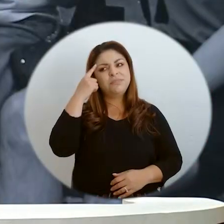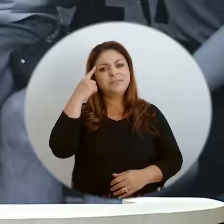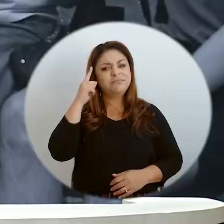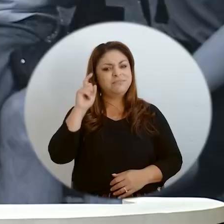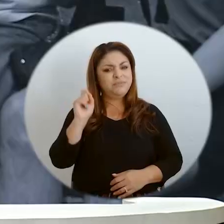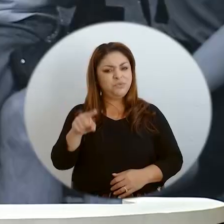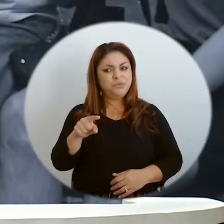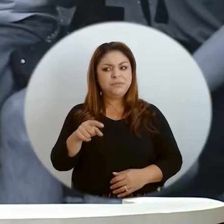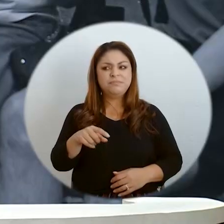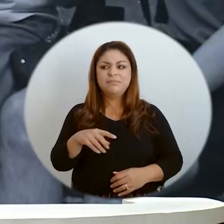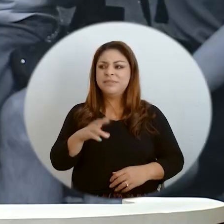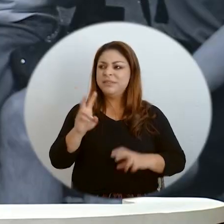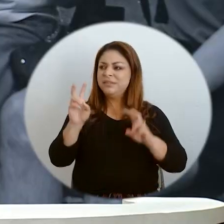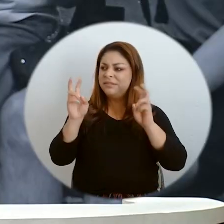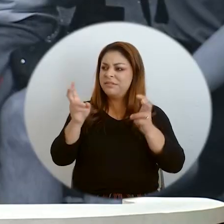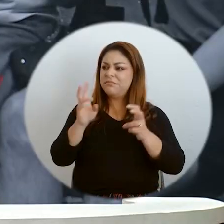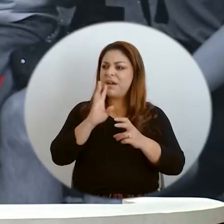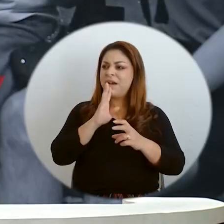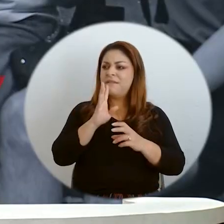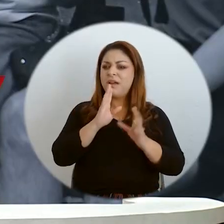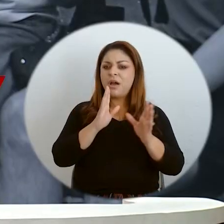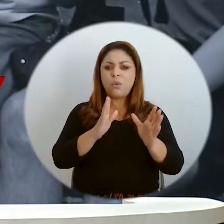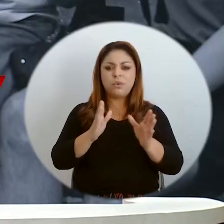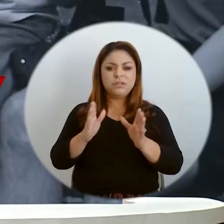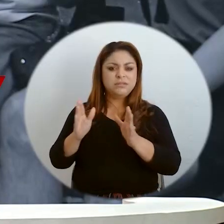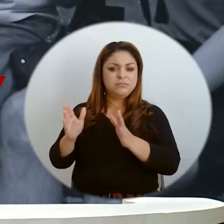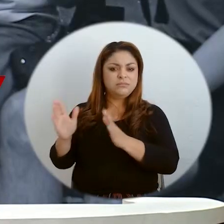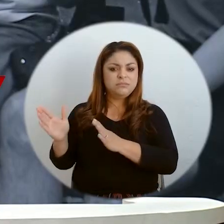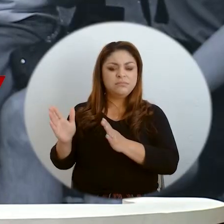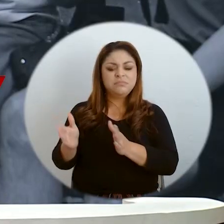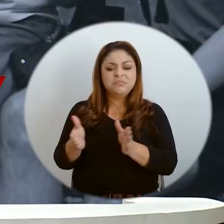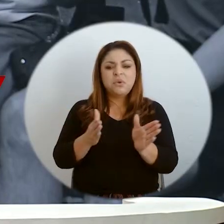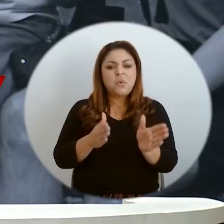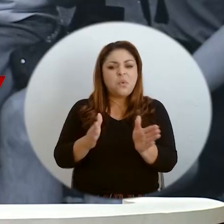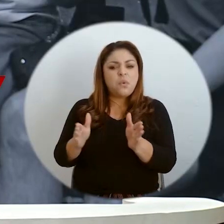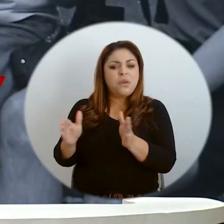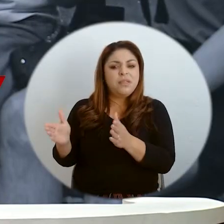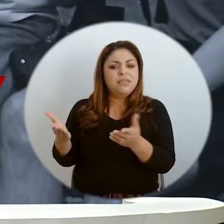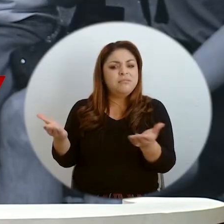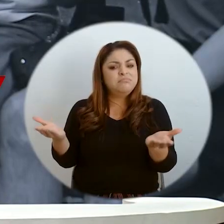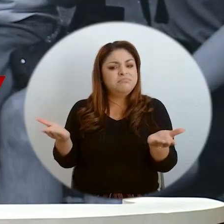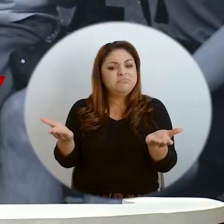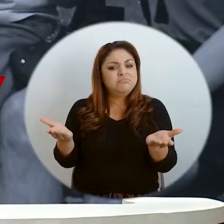Sí, se pregunta una si al hablar de ese sentido del orden, ¿el orden de quién?